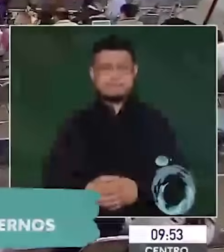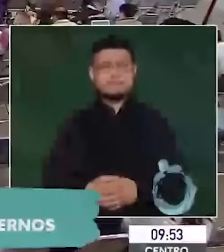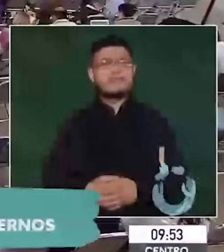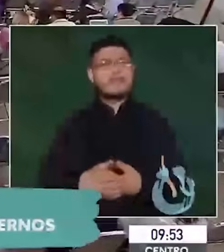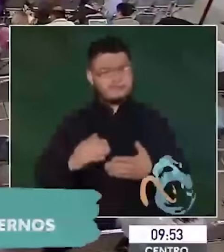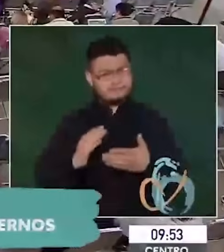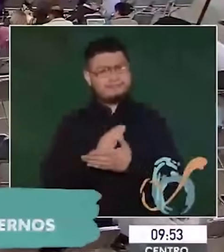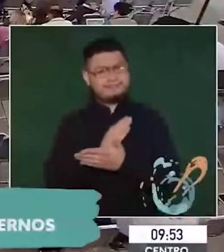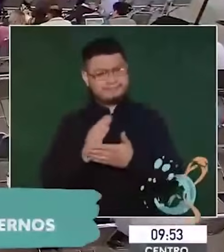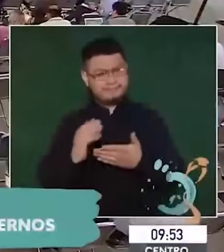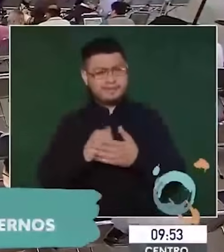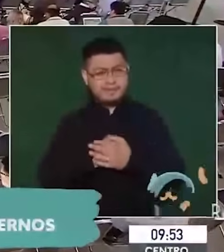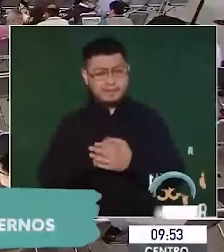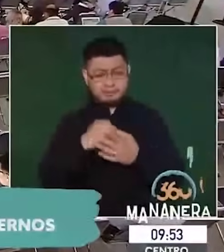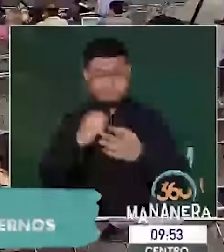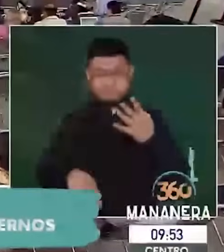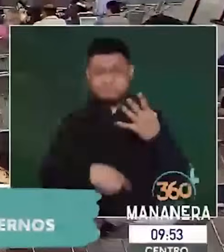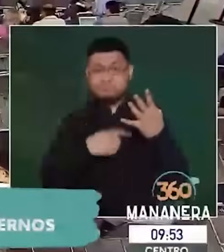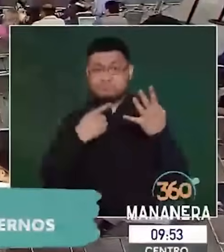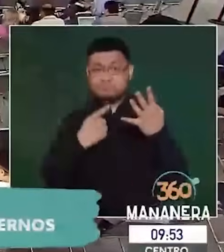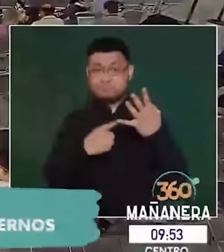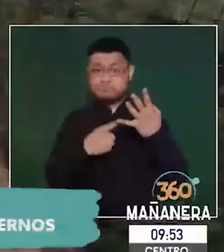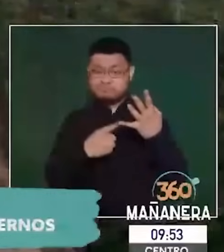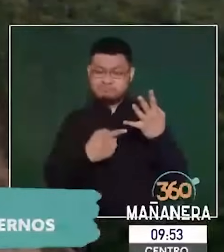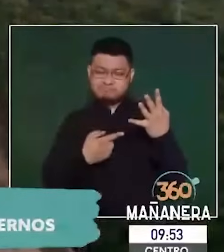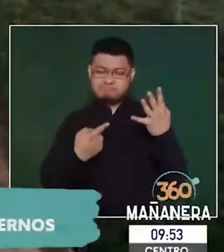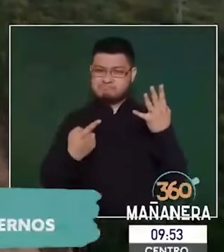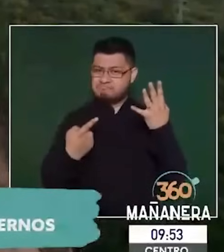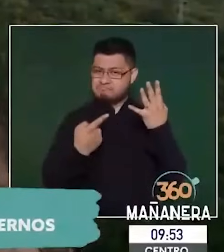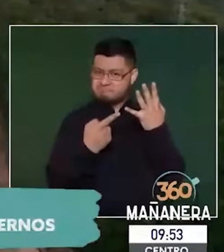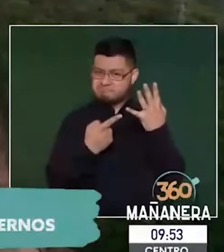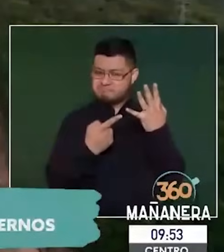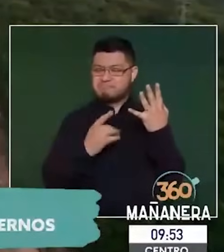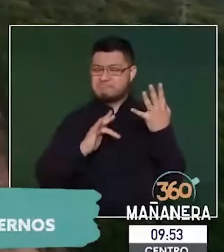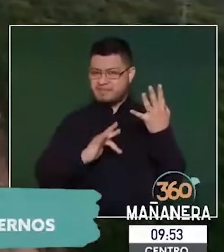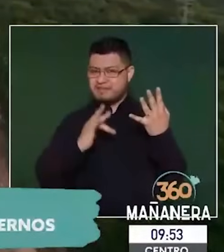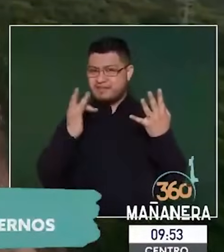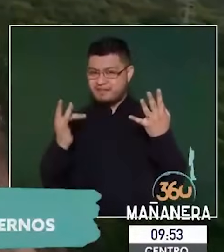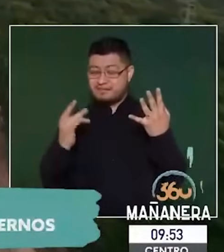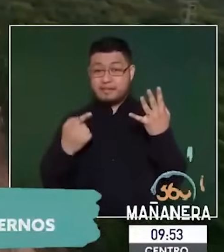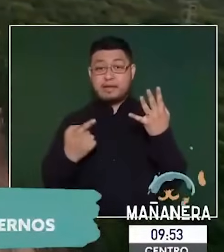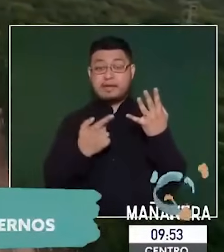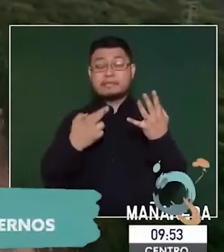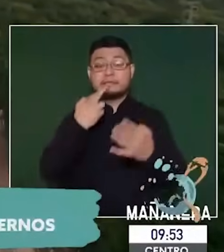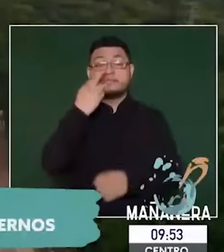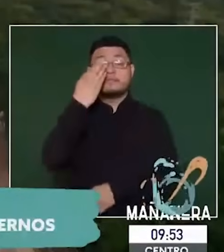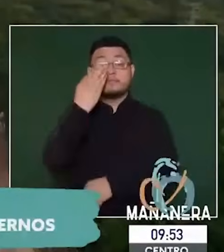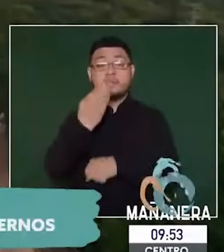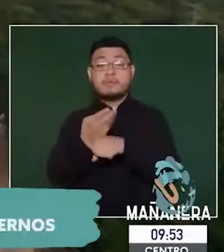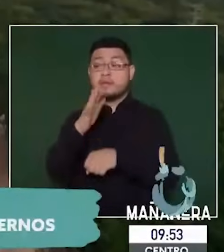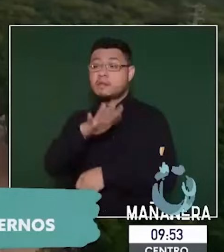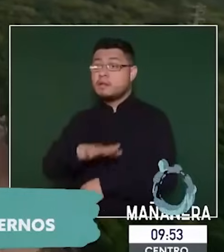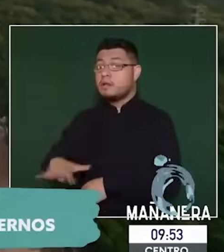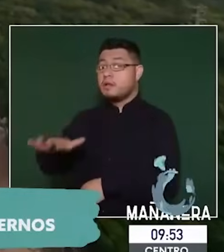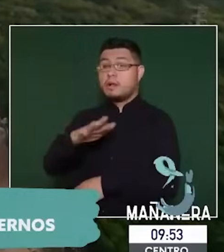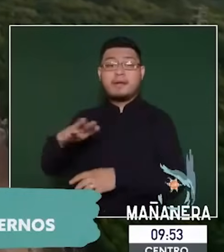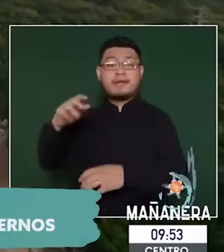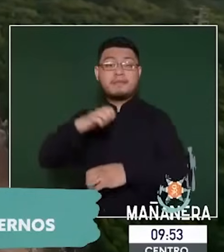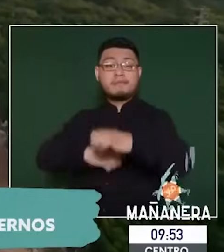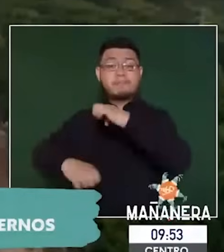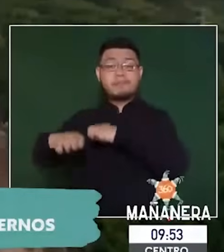ha sido posible terminar esta obra por la responsabilidad de las empresas de la